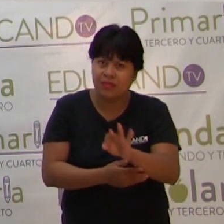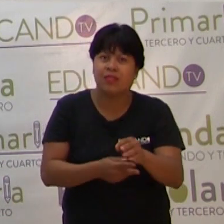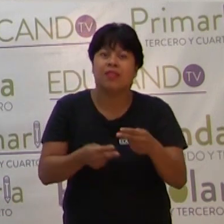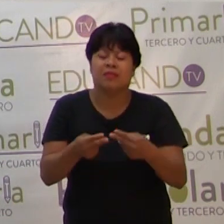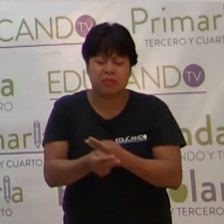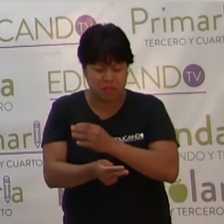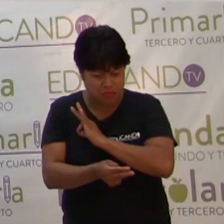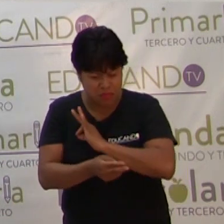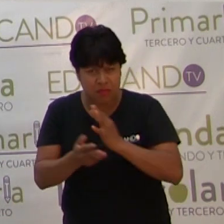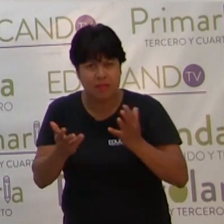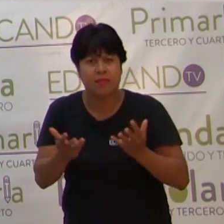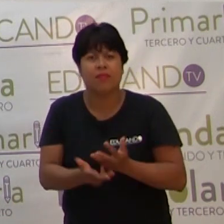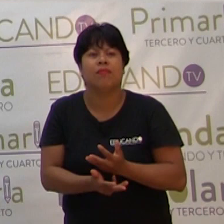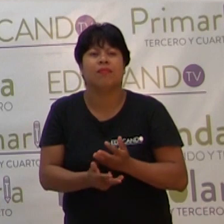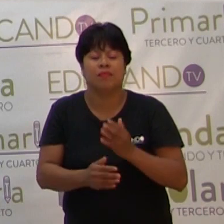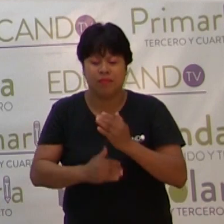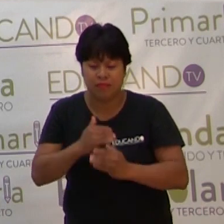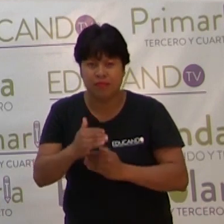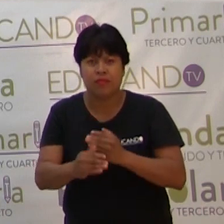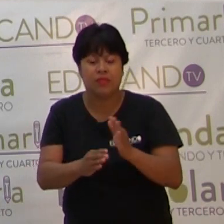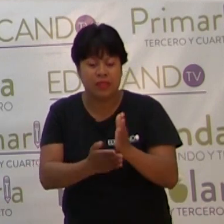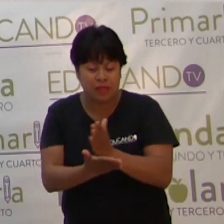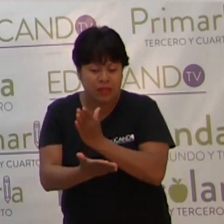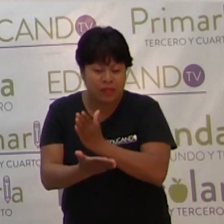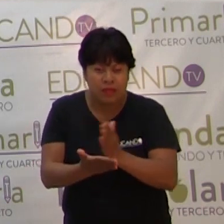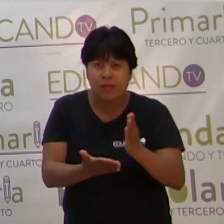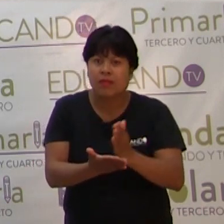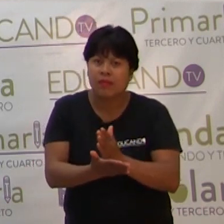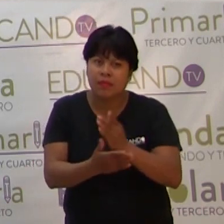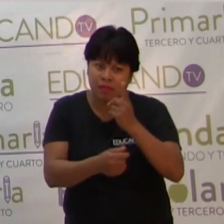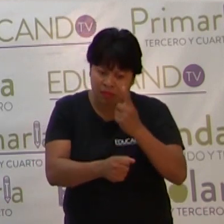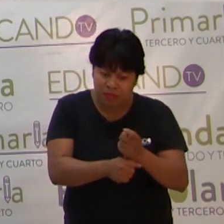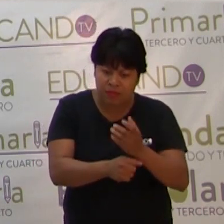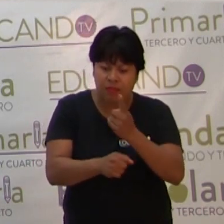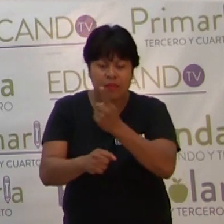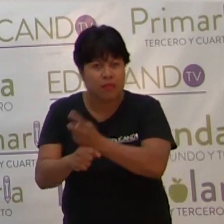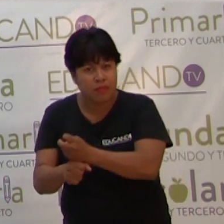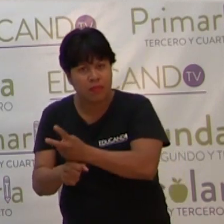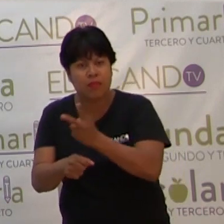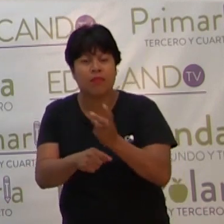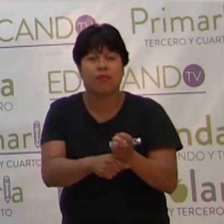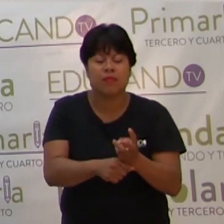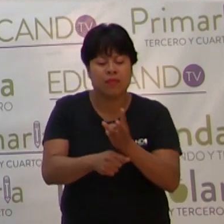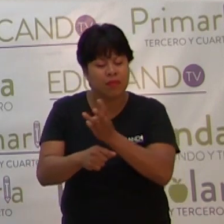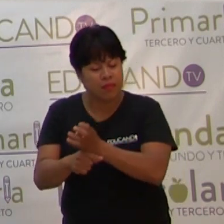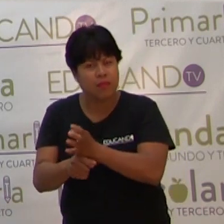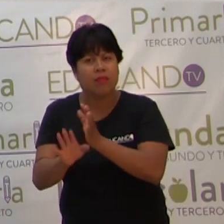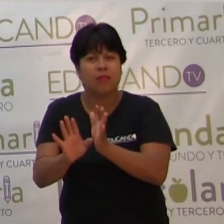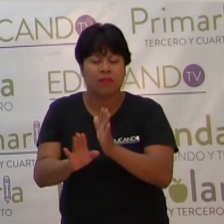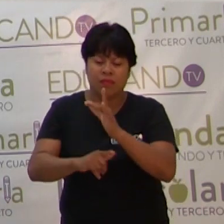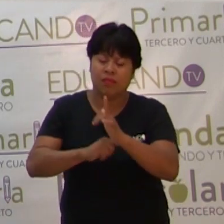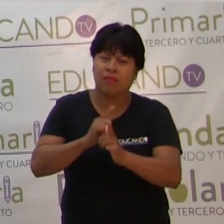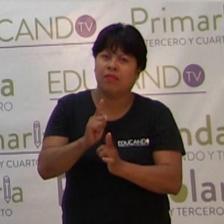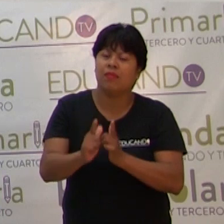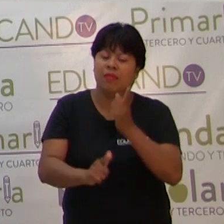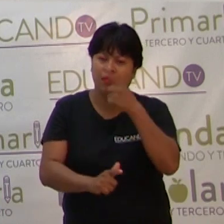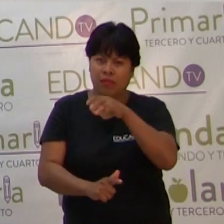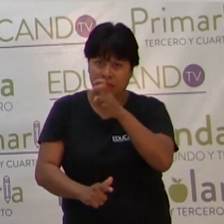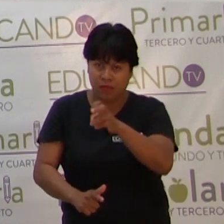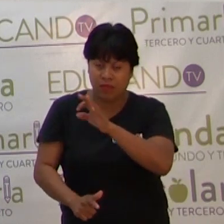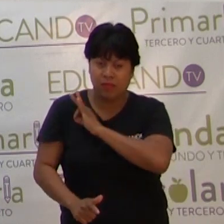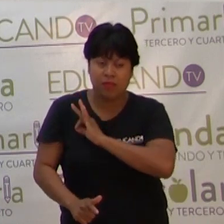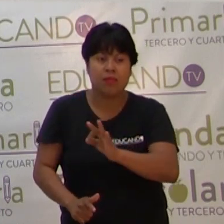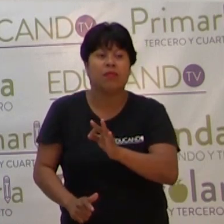Desarróllalo por separado, es decir, primero haz una operación, después la otra y después la otra. Para eso le puedes